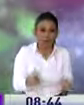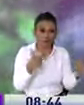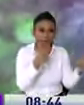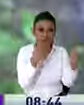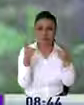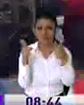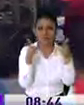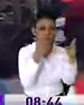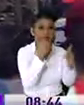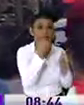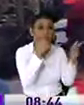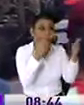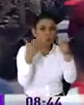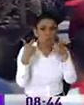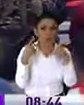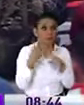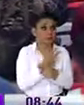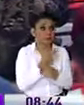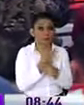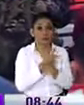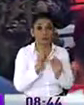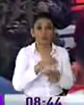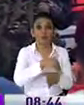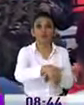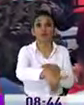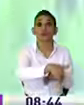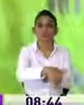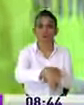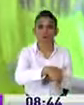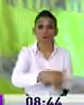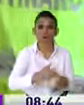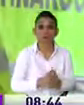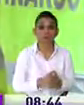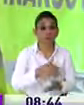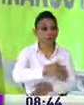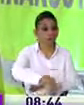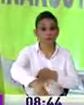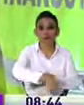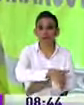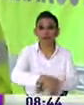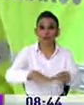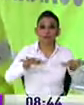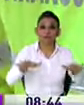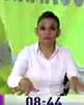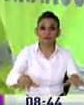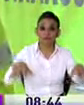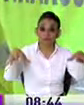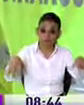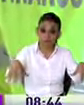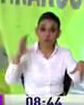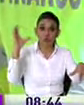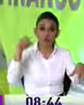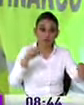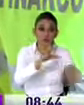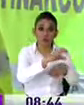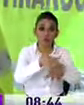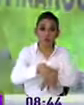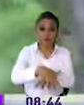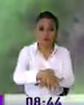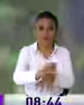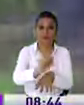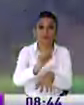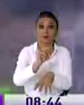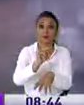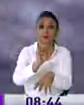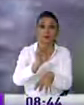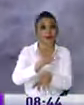cualquier movimiento que podía salir del otro lado de la frontera. En toda la frontera, porque lo que nos divide del vecino país es el río San Miguel.